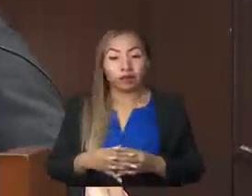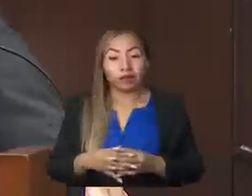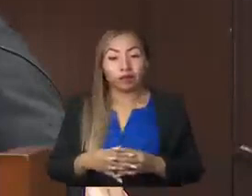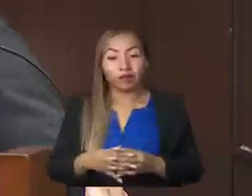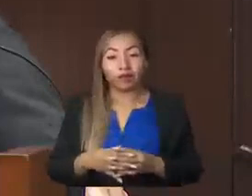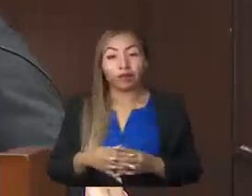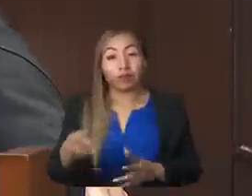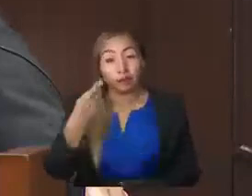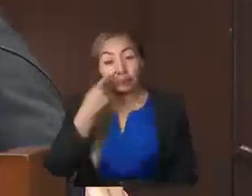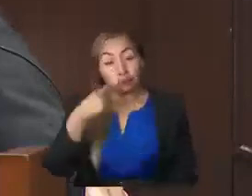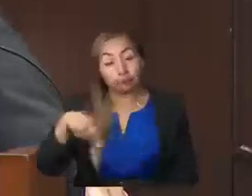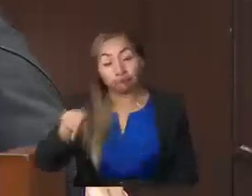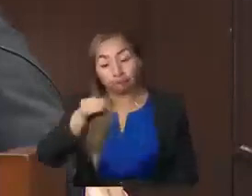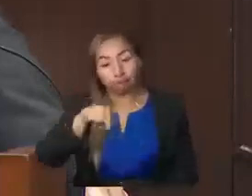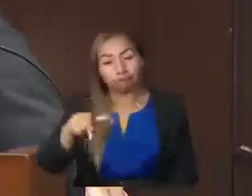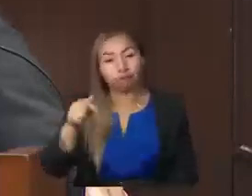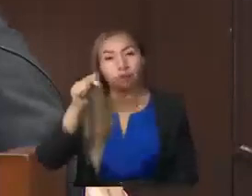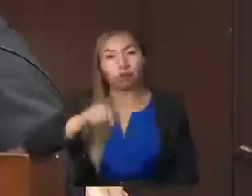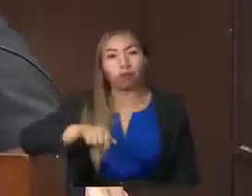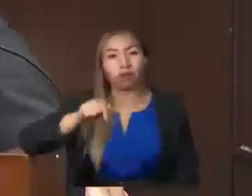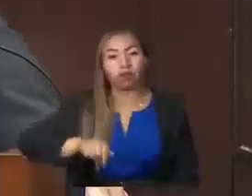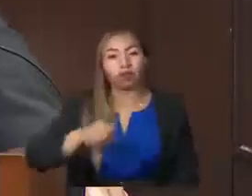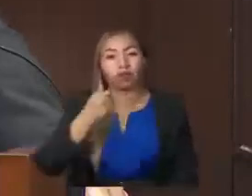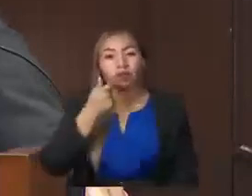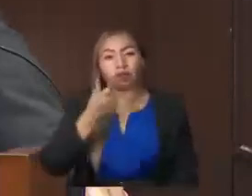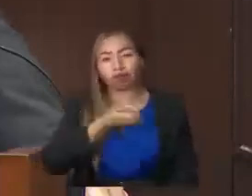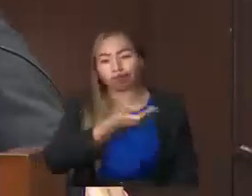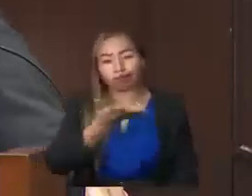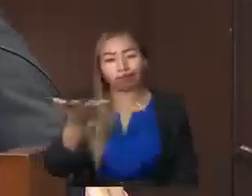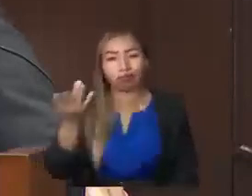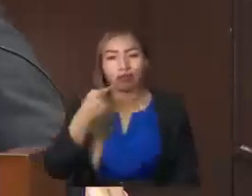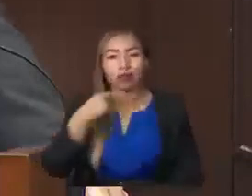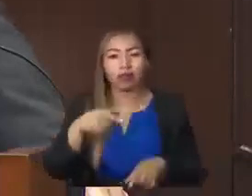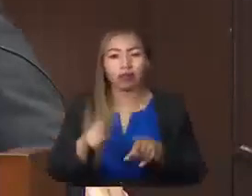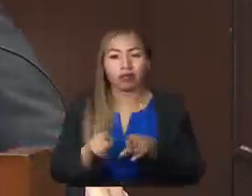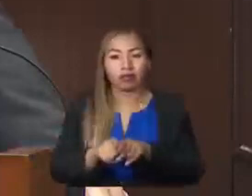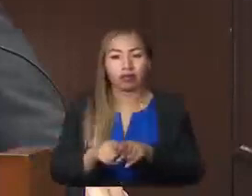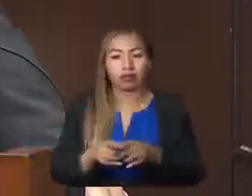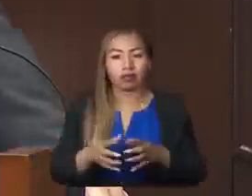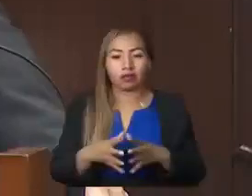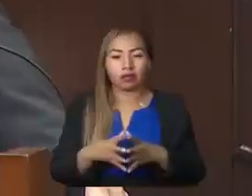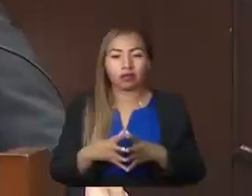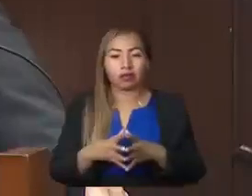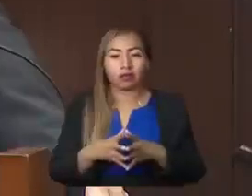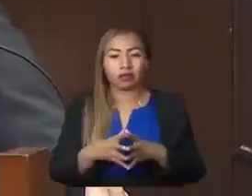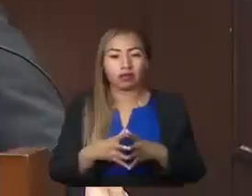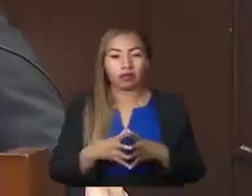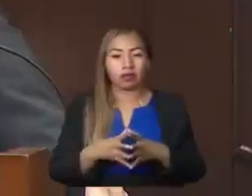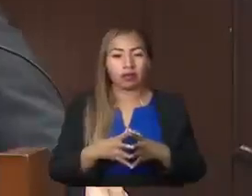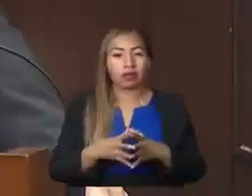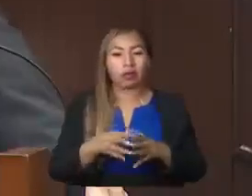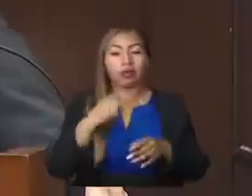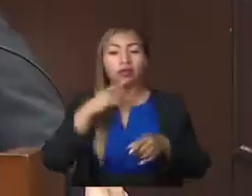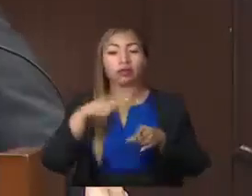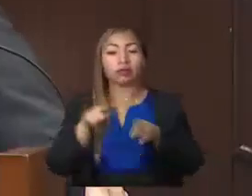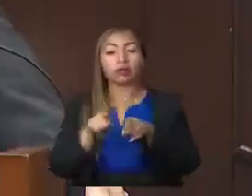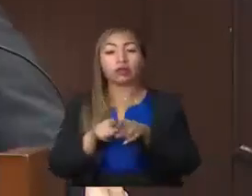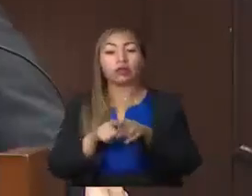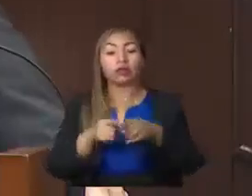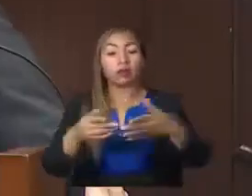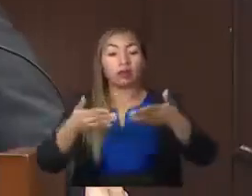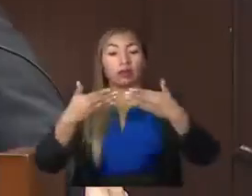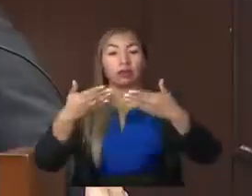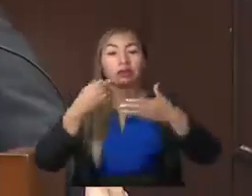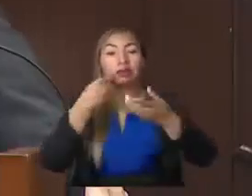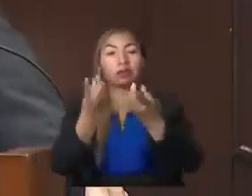teniendo en cuenta que hoy contamos con partidos políticos débiles y alternativas democráticas